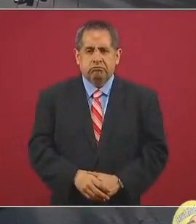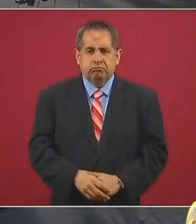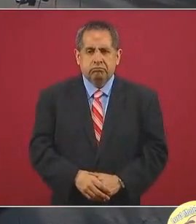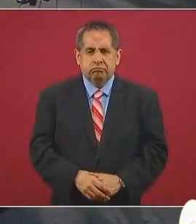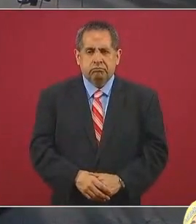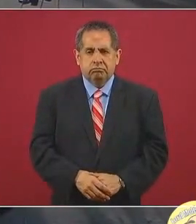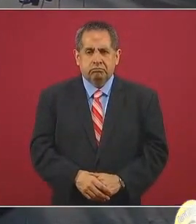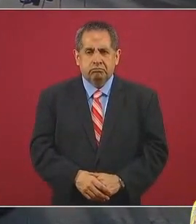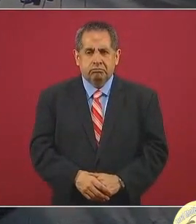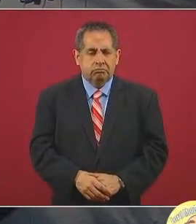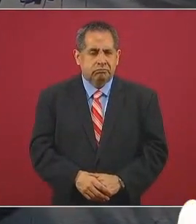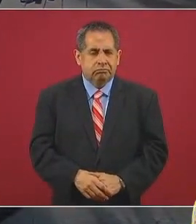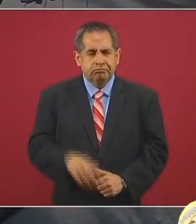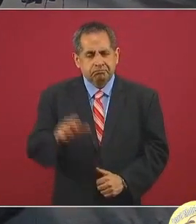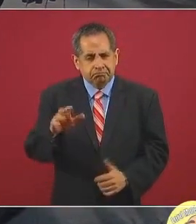Sí, mire,